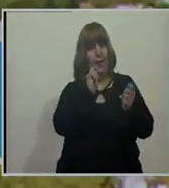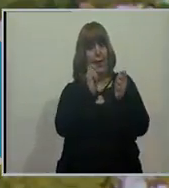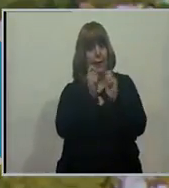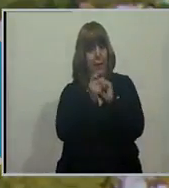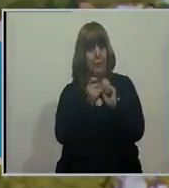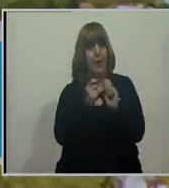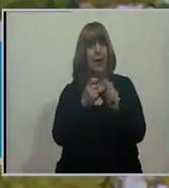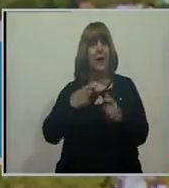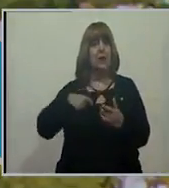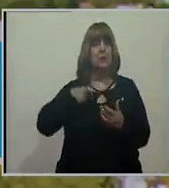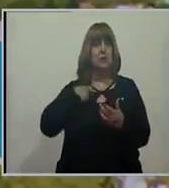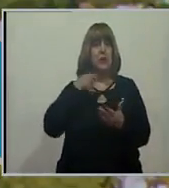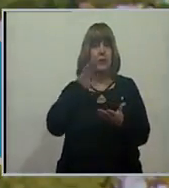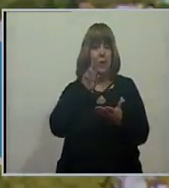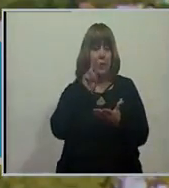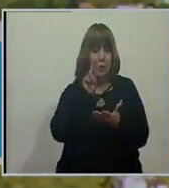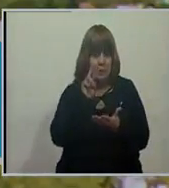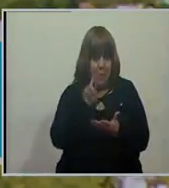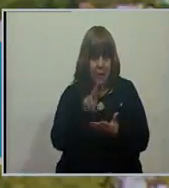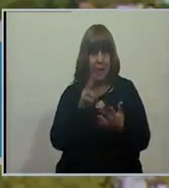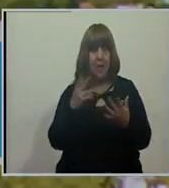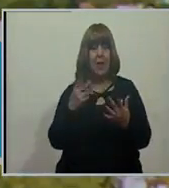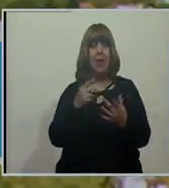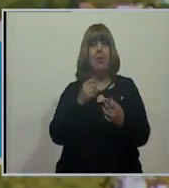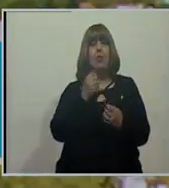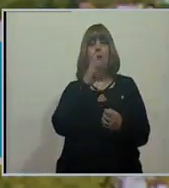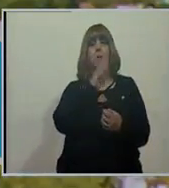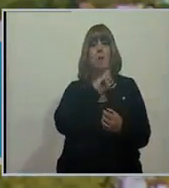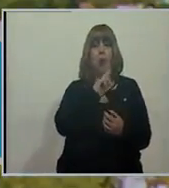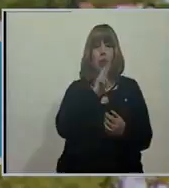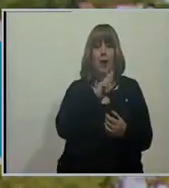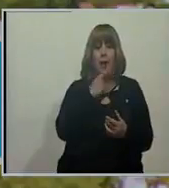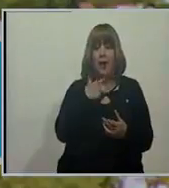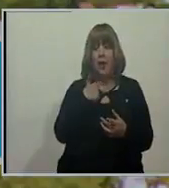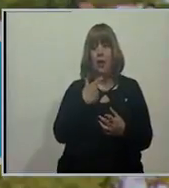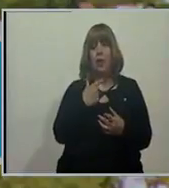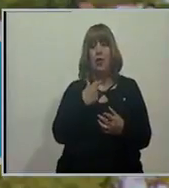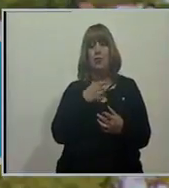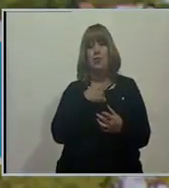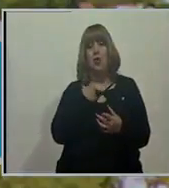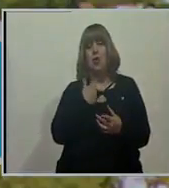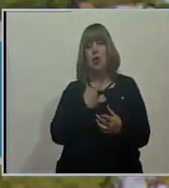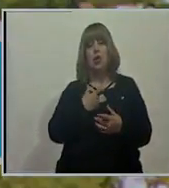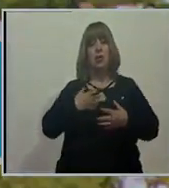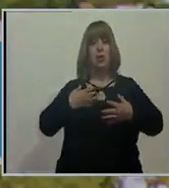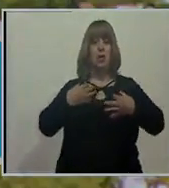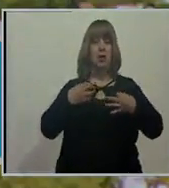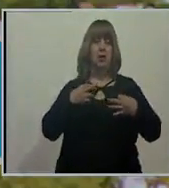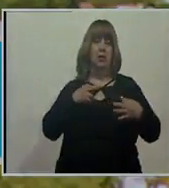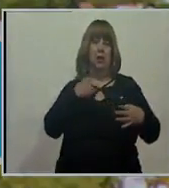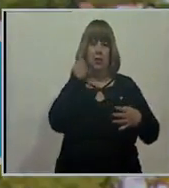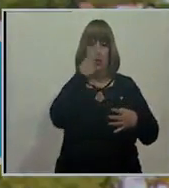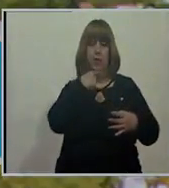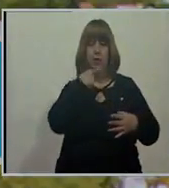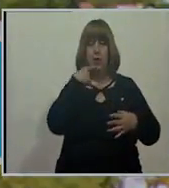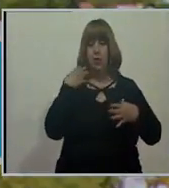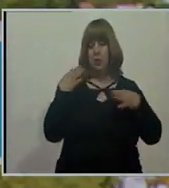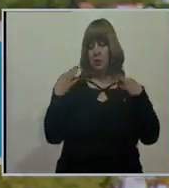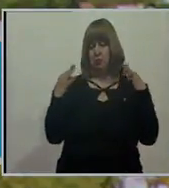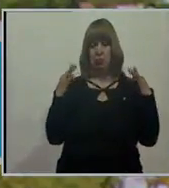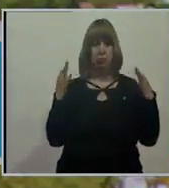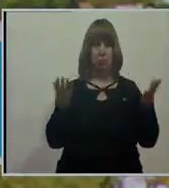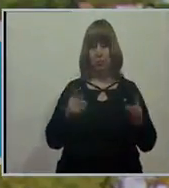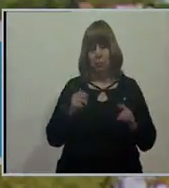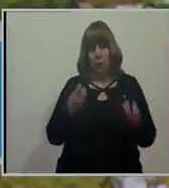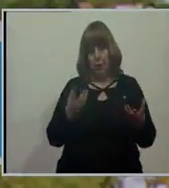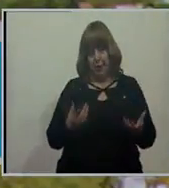social y que no es algo inherente. No por ser mujer ni por ser hetero tengo que ser femenina. En fin. Toma, amor. Bien. ¿Te quedó